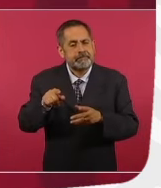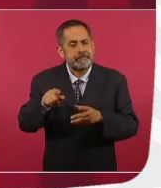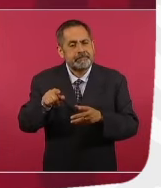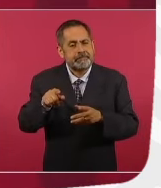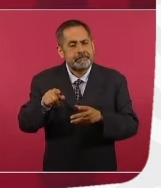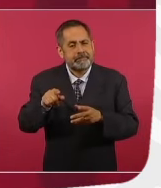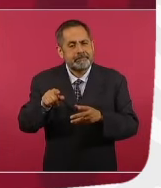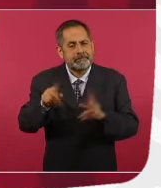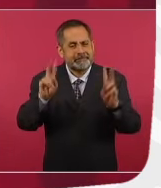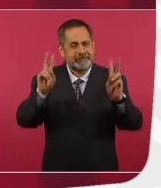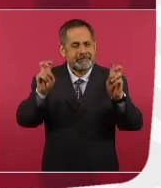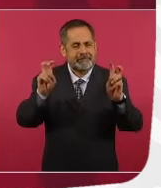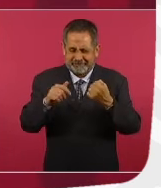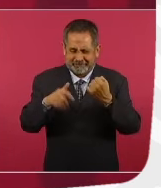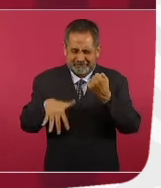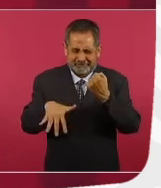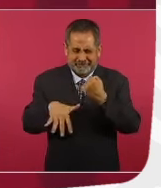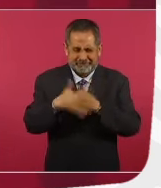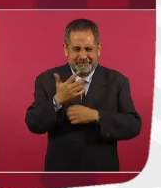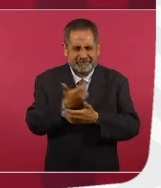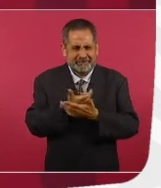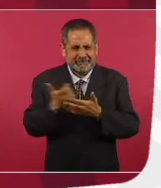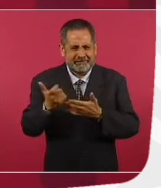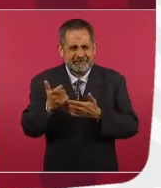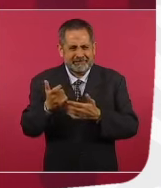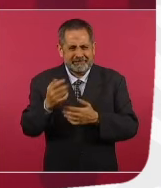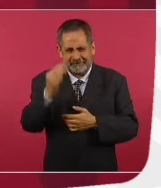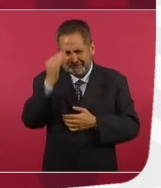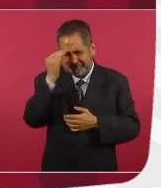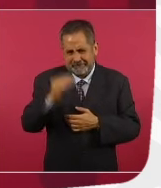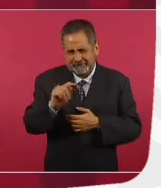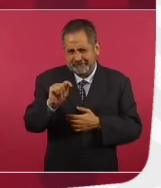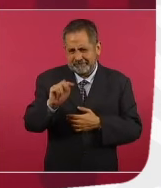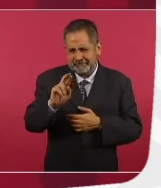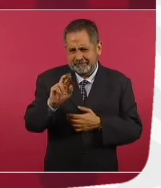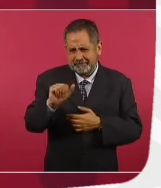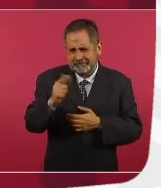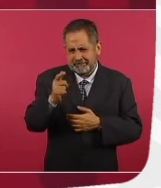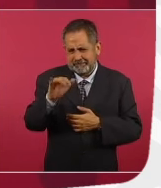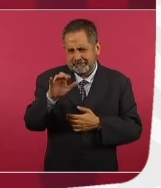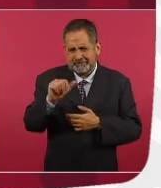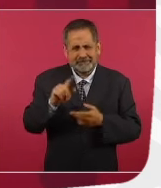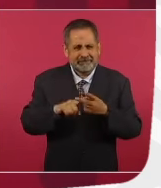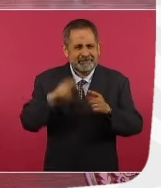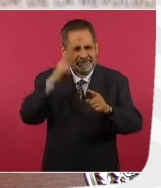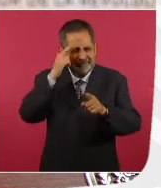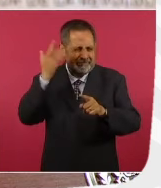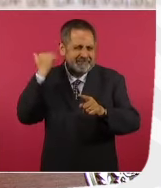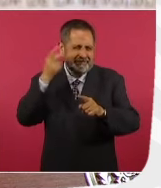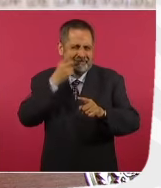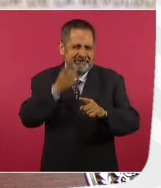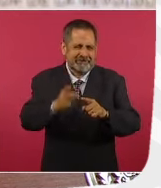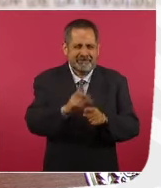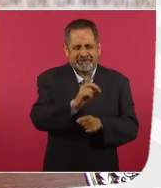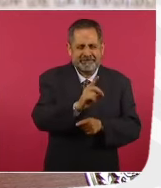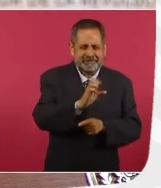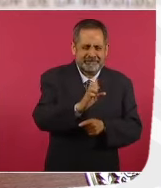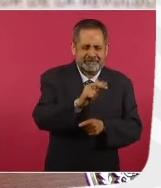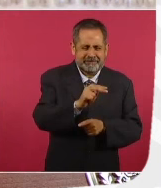quincena Trágica Aunque siempre se habló de la Decena Trágica